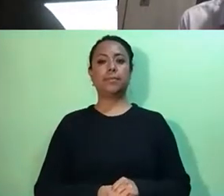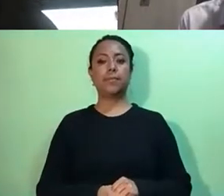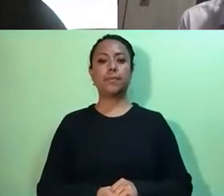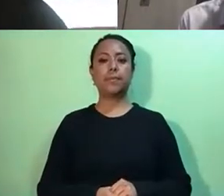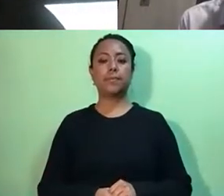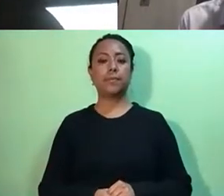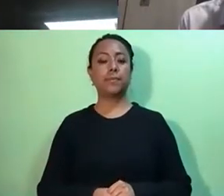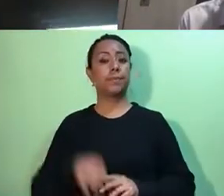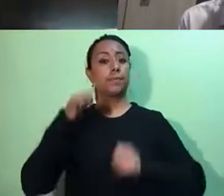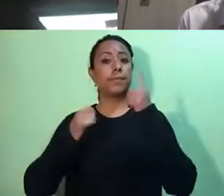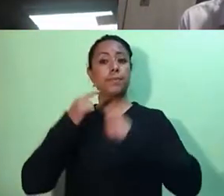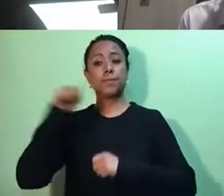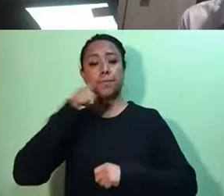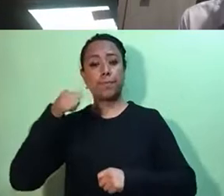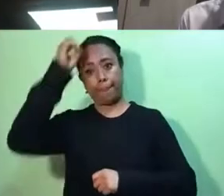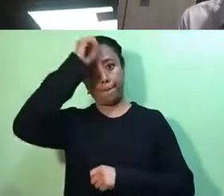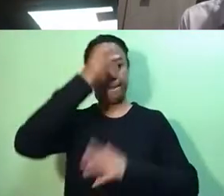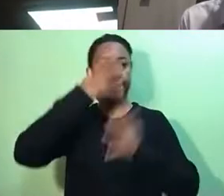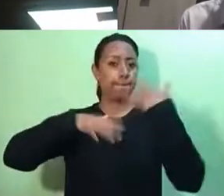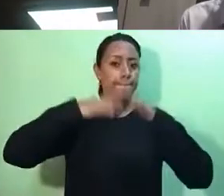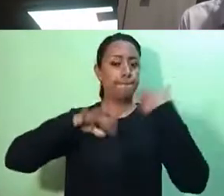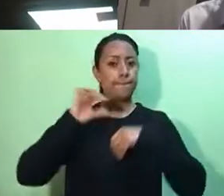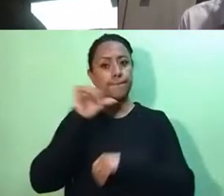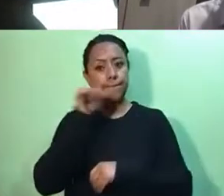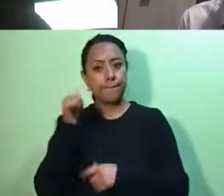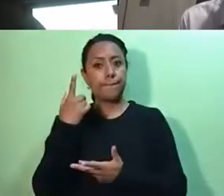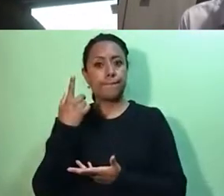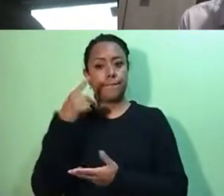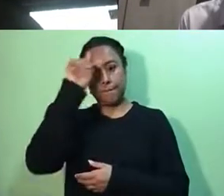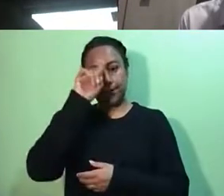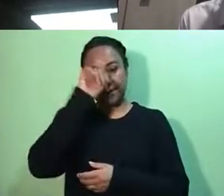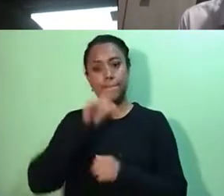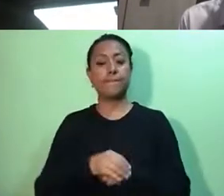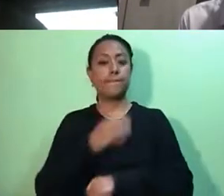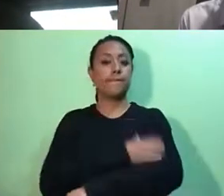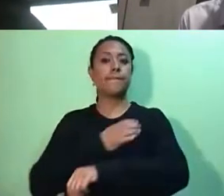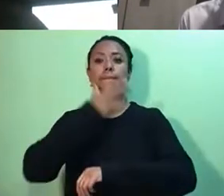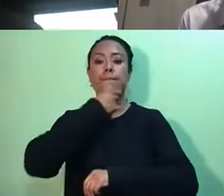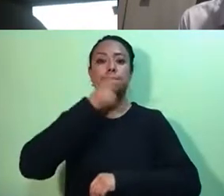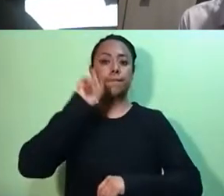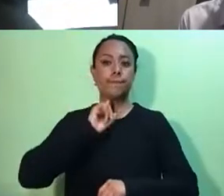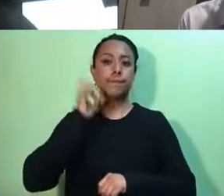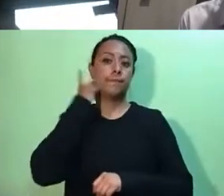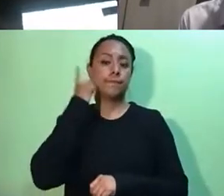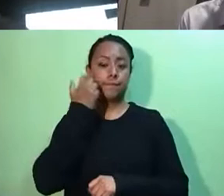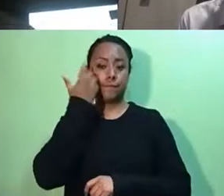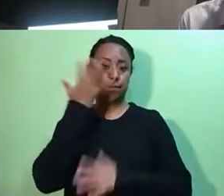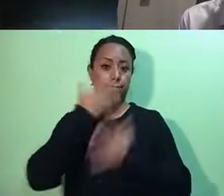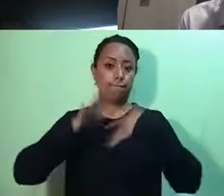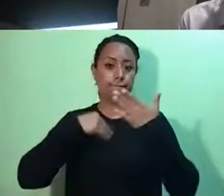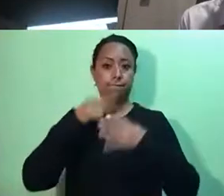¿Algún otro comentario, alguna otra valoración? Compañeras, compañeros diputados, ¿alguien desea hacer uso de la palabra? ¿Algún asunto